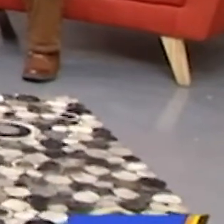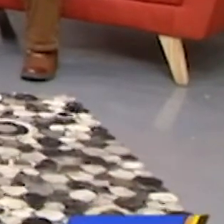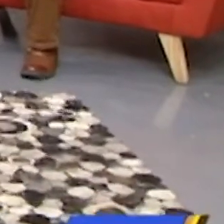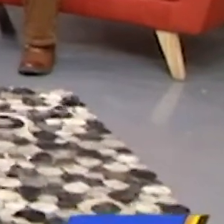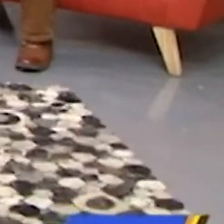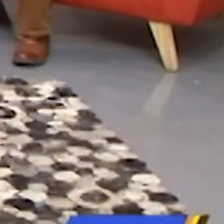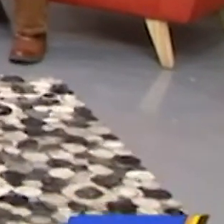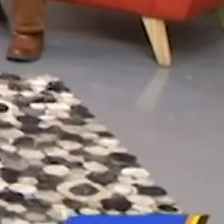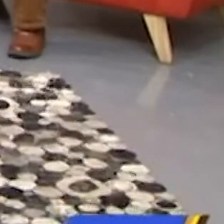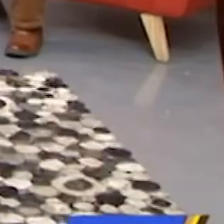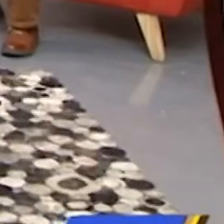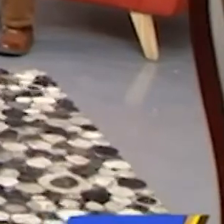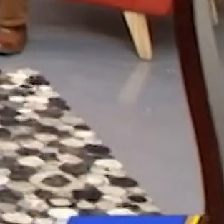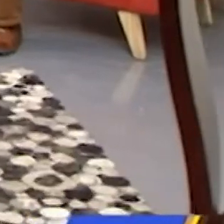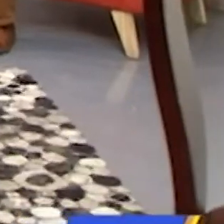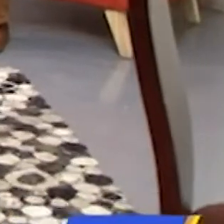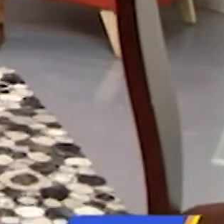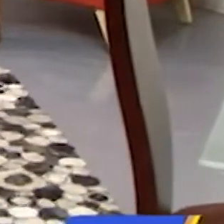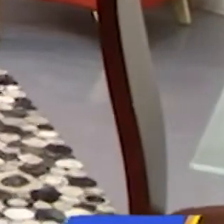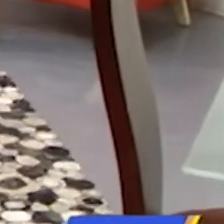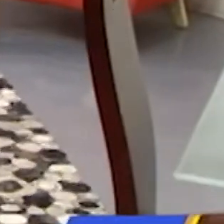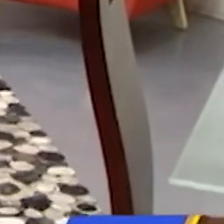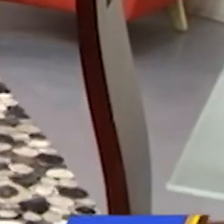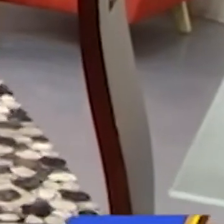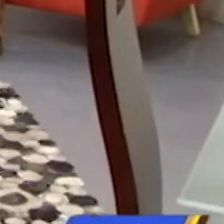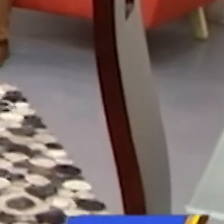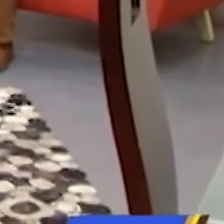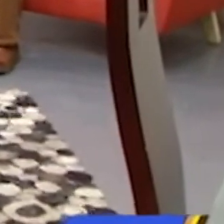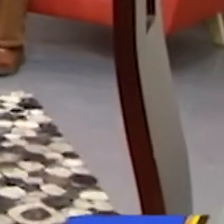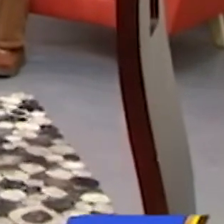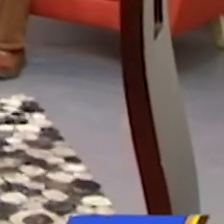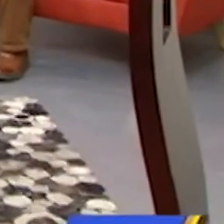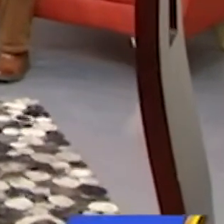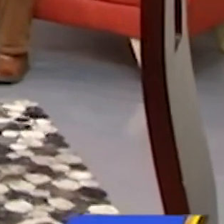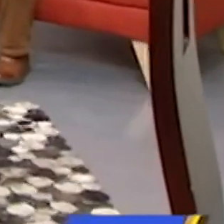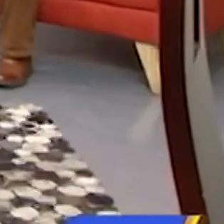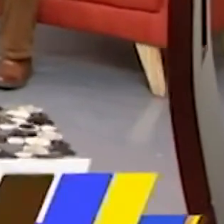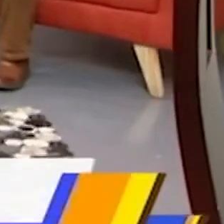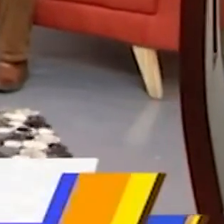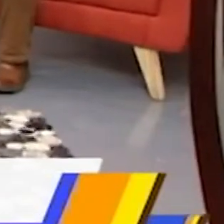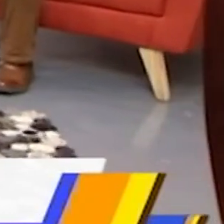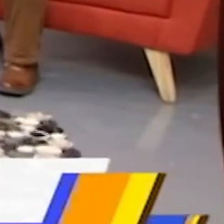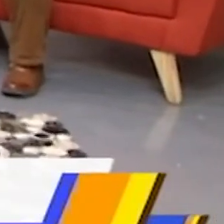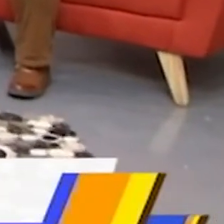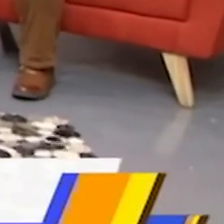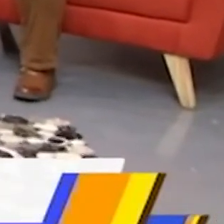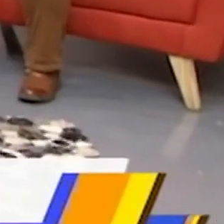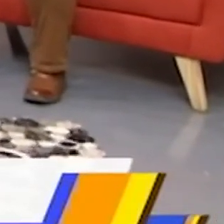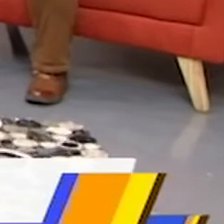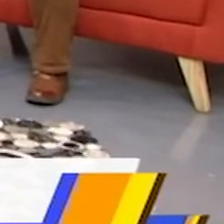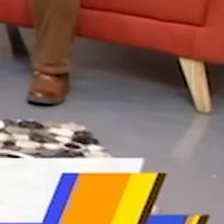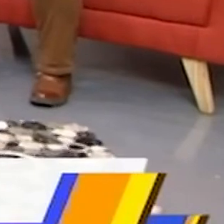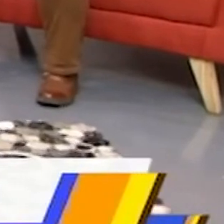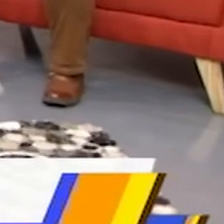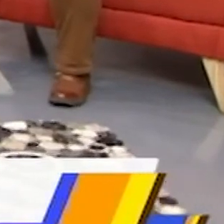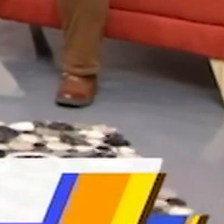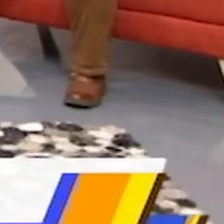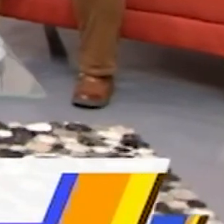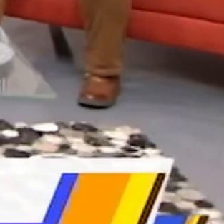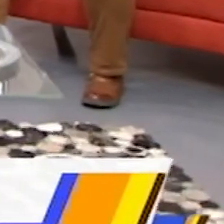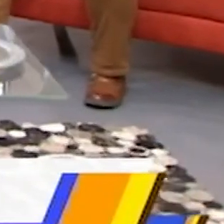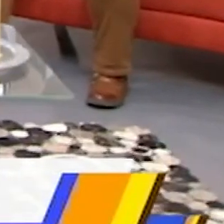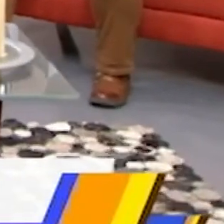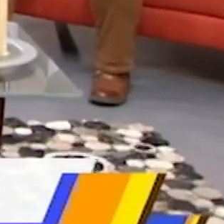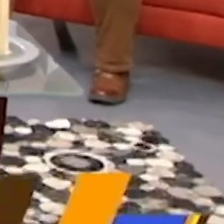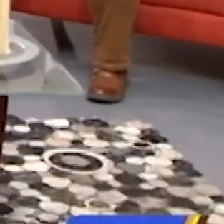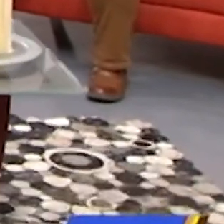física, pero hay que tener muchísimo cuidado. Por eso en Medicina Deportiva vamos a tener un profesional que nos va a dar consejos en esta nueva normalidad. Así que los